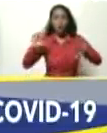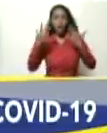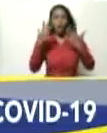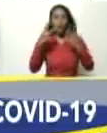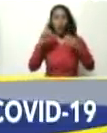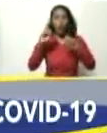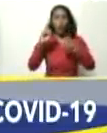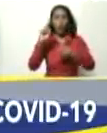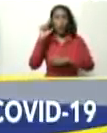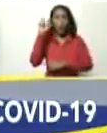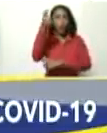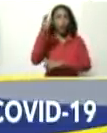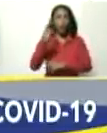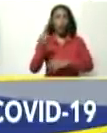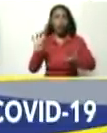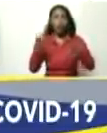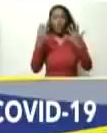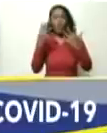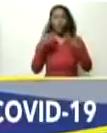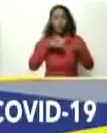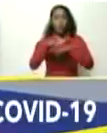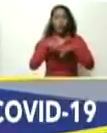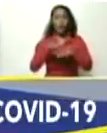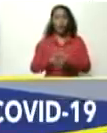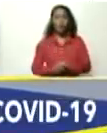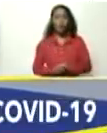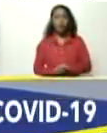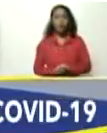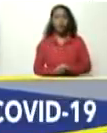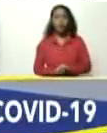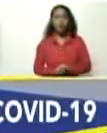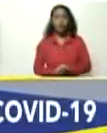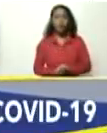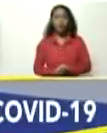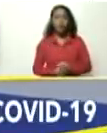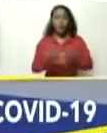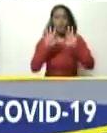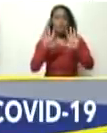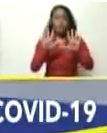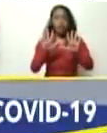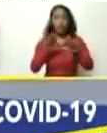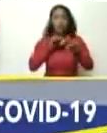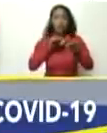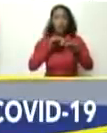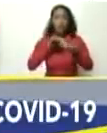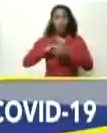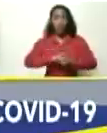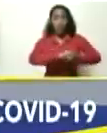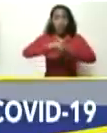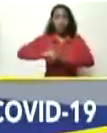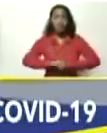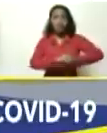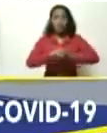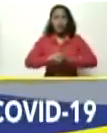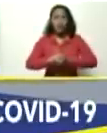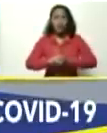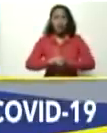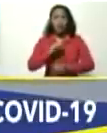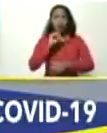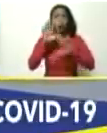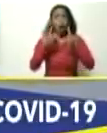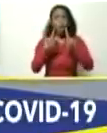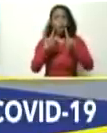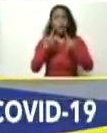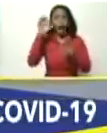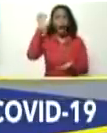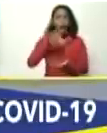Octavo, Guárico. Noveno, Cojedes. Décimo, Trujillo. Décimo primero, Aragua.